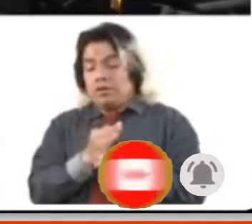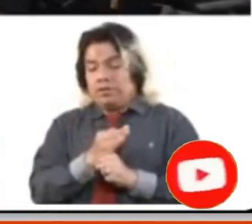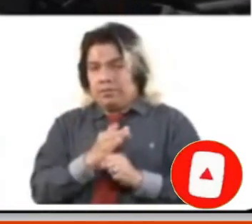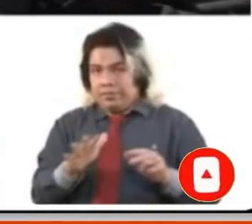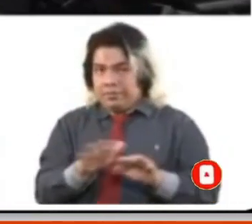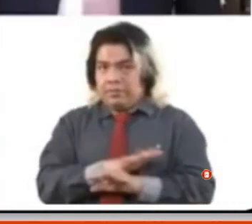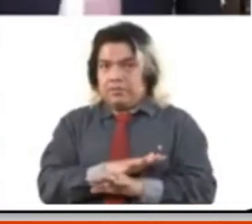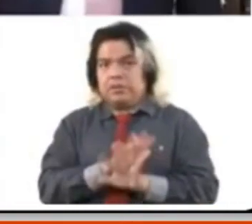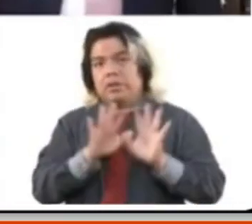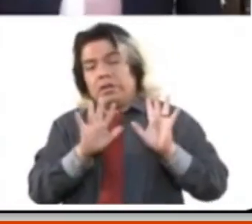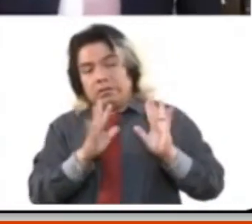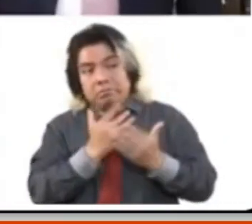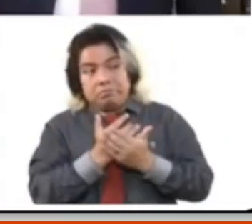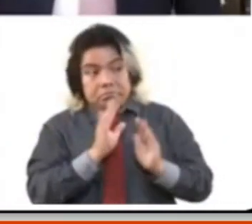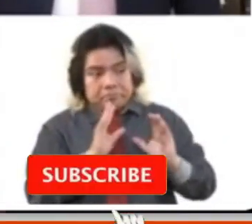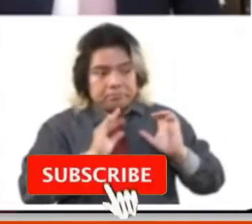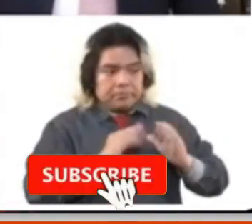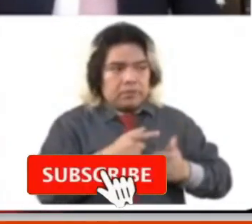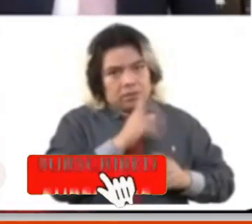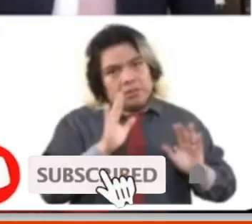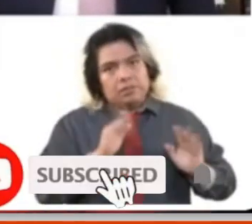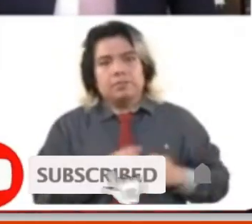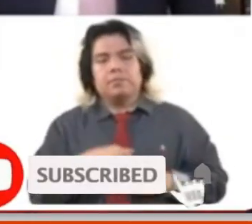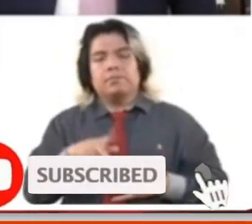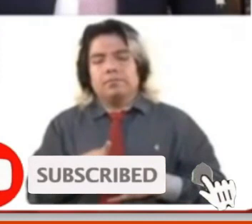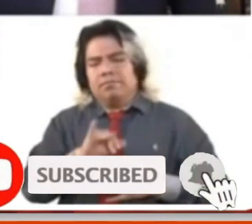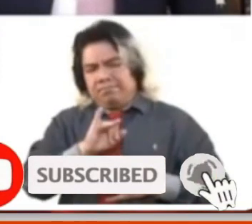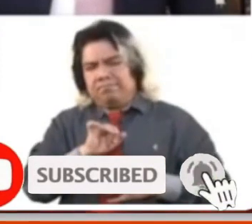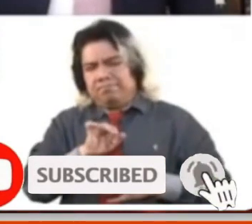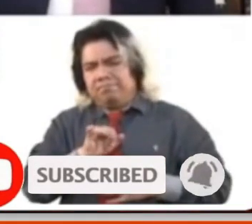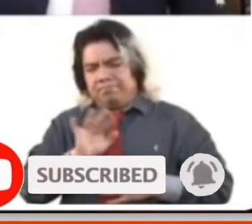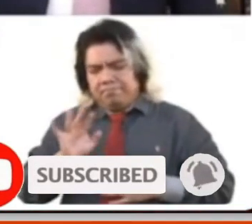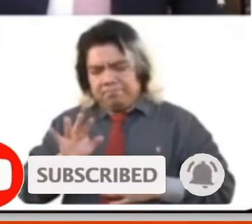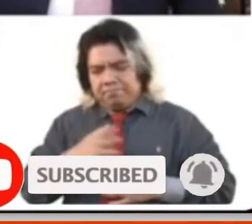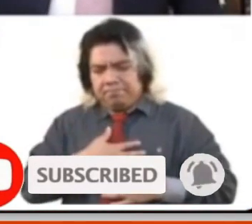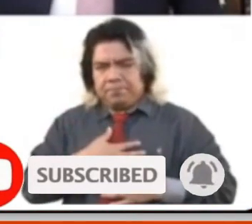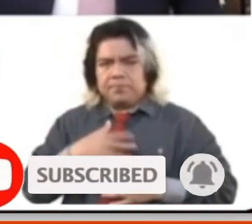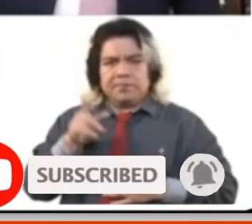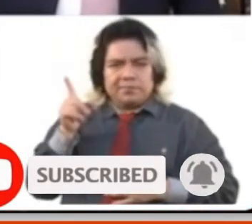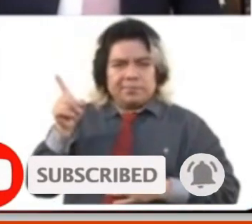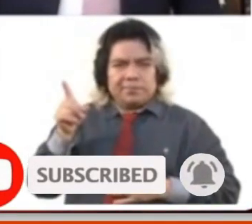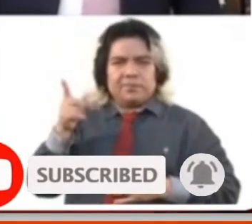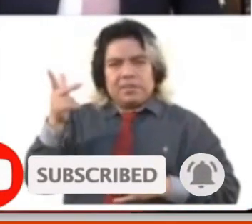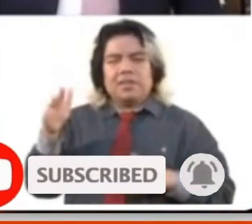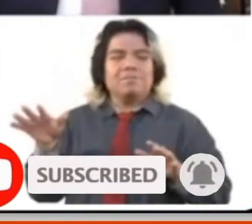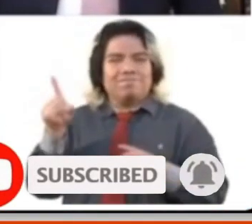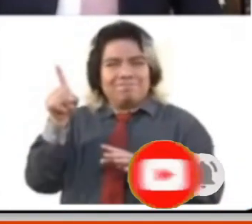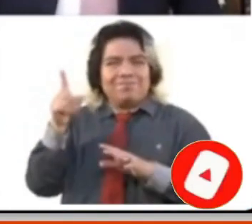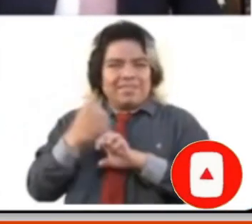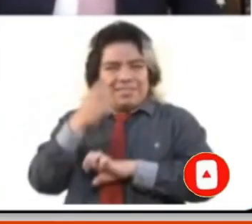de lo que dice el tribunal, de lo que decimos? Pero sí podemos decir que hay aires de cambio.